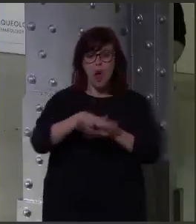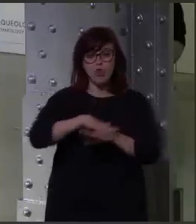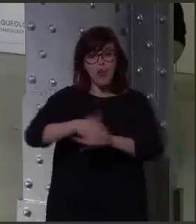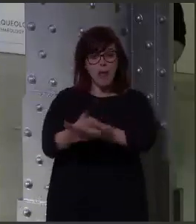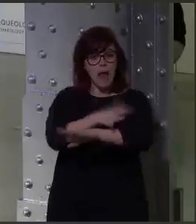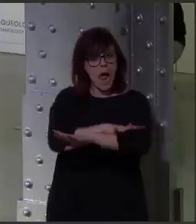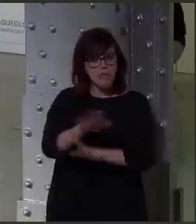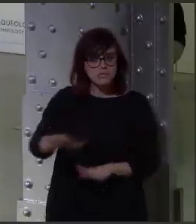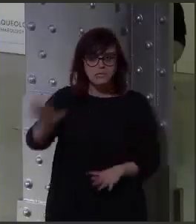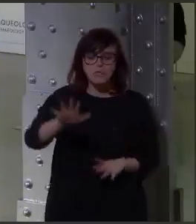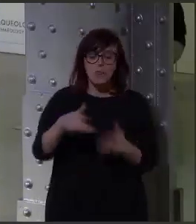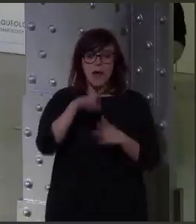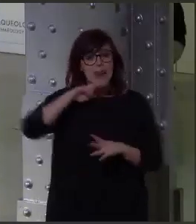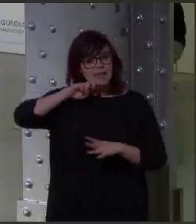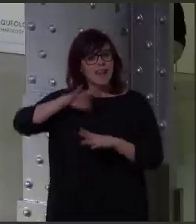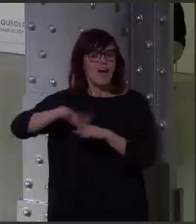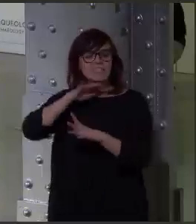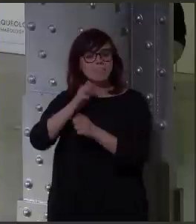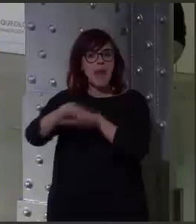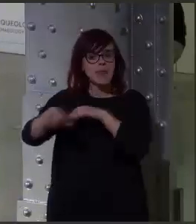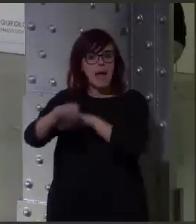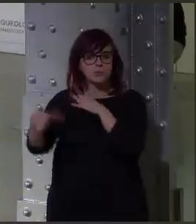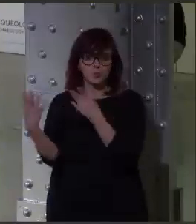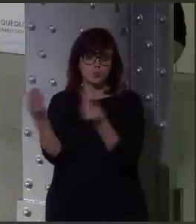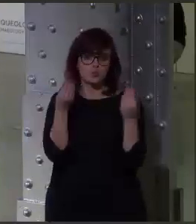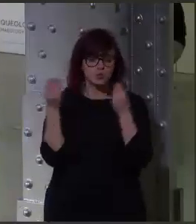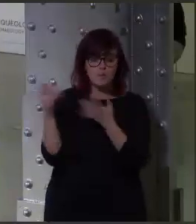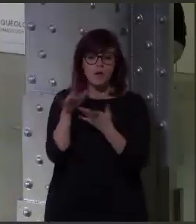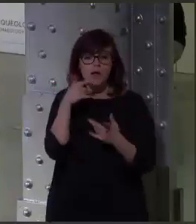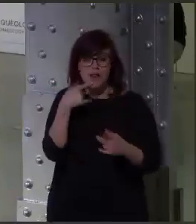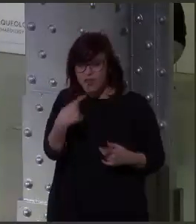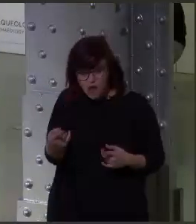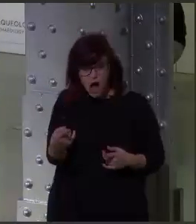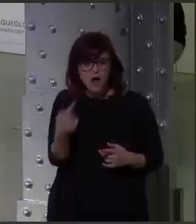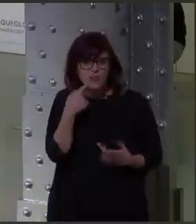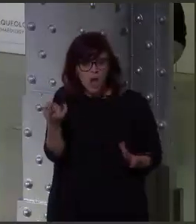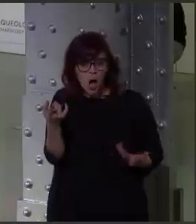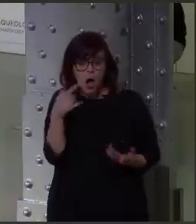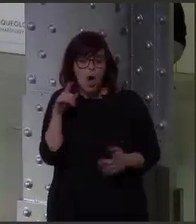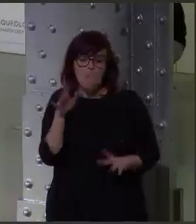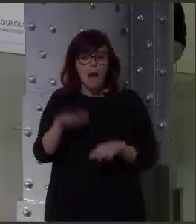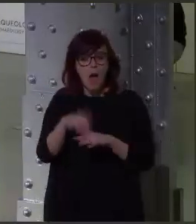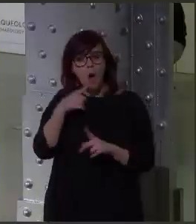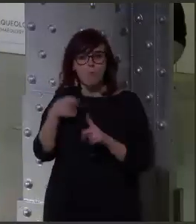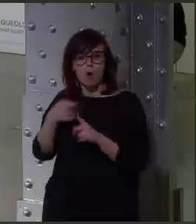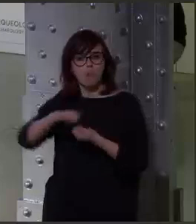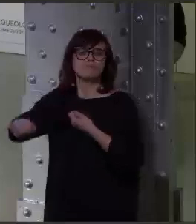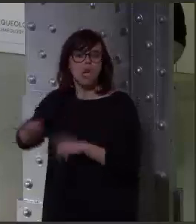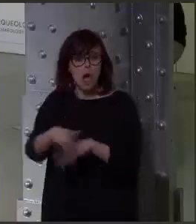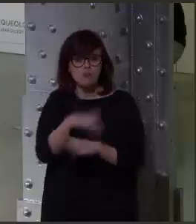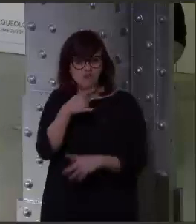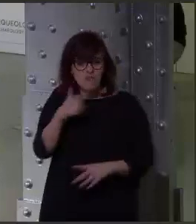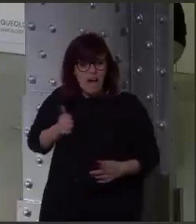Baleares tenemos muchas reservas marinas, y las reservas marinas son, se lo digo, no lo digo ofensivamente, pero son